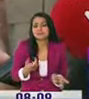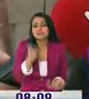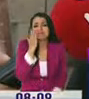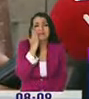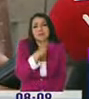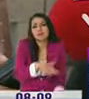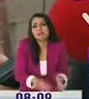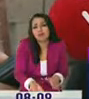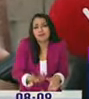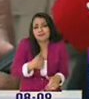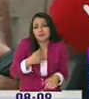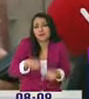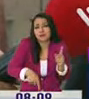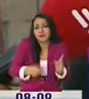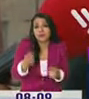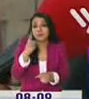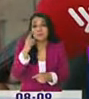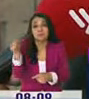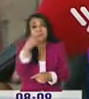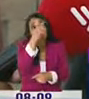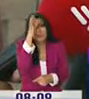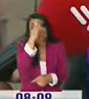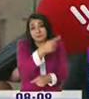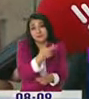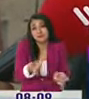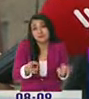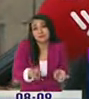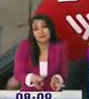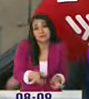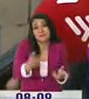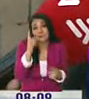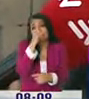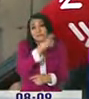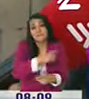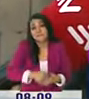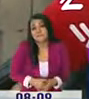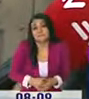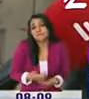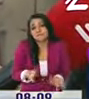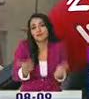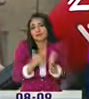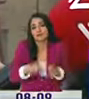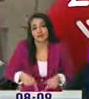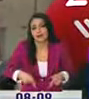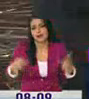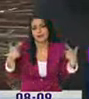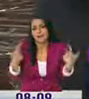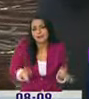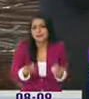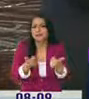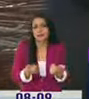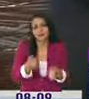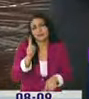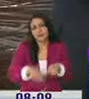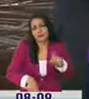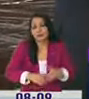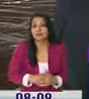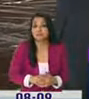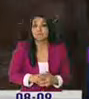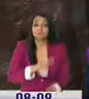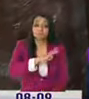madre, tenerle a mi padre hospitalizado ahí, o sea, ya no va a volver a ser la vida de antes. El municipio de Quito